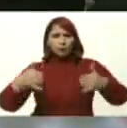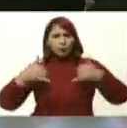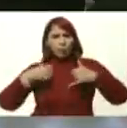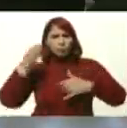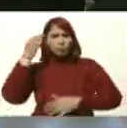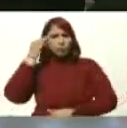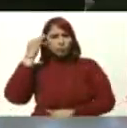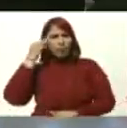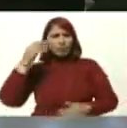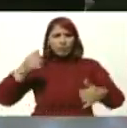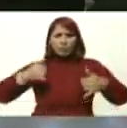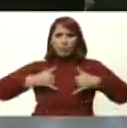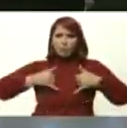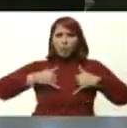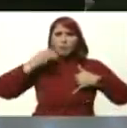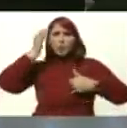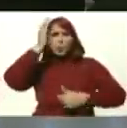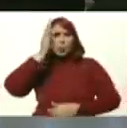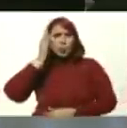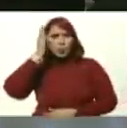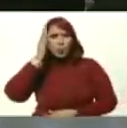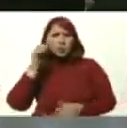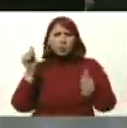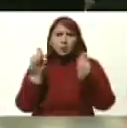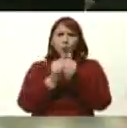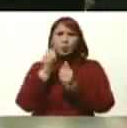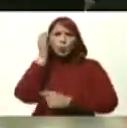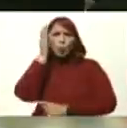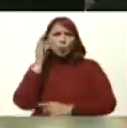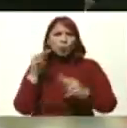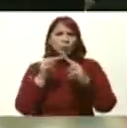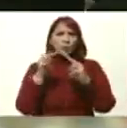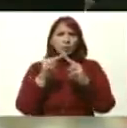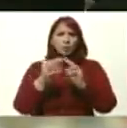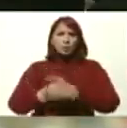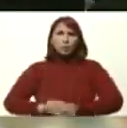mente propia, con ciencia, con conocimiento.